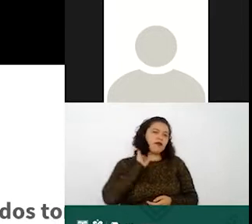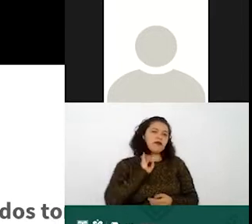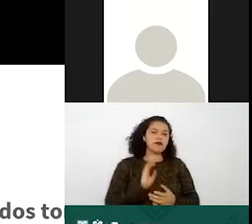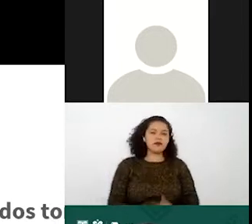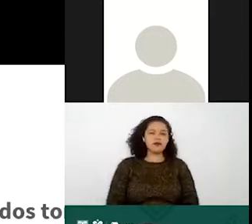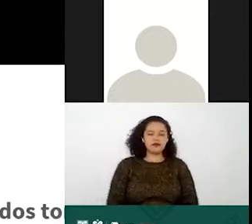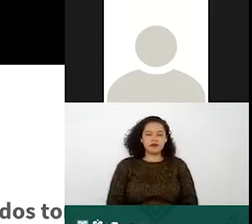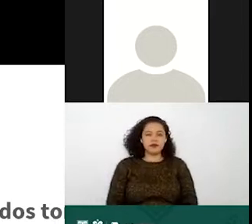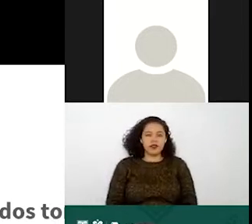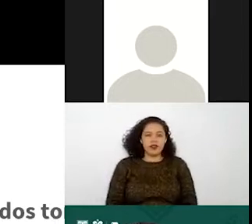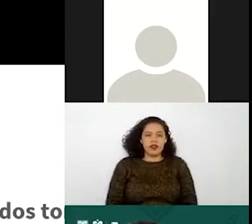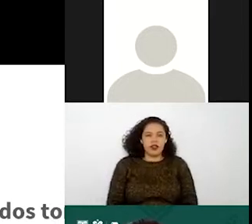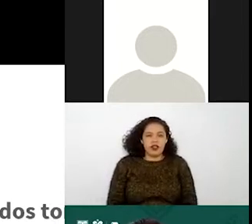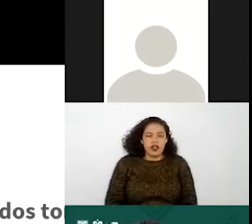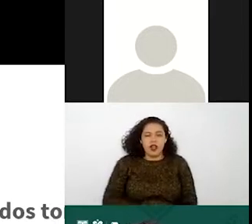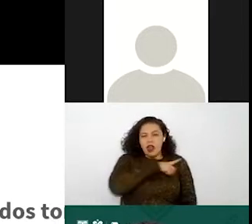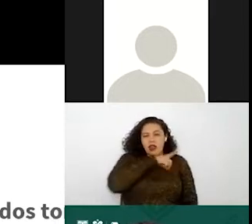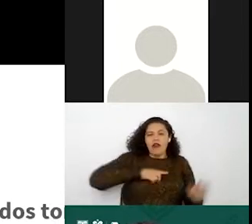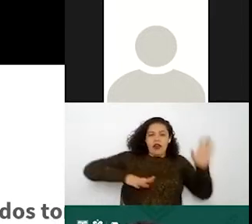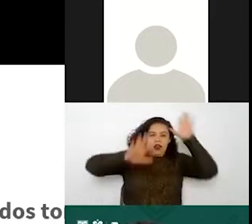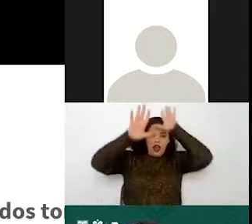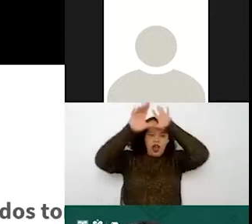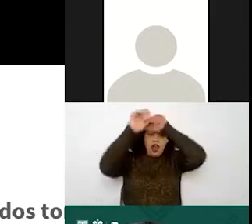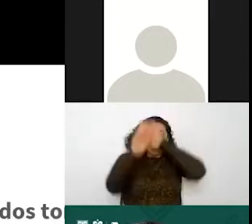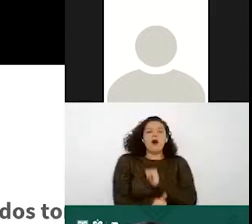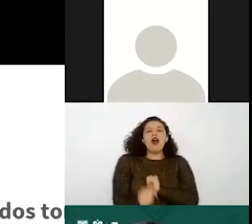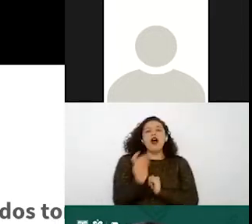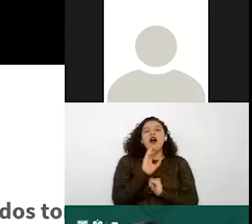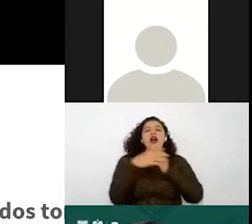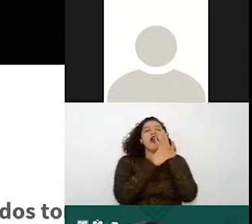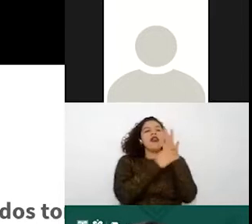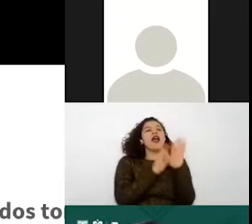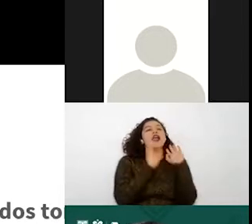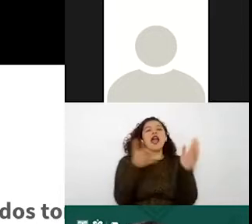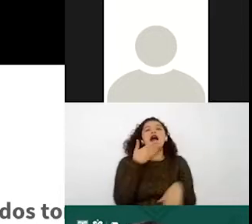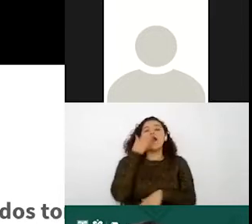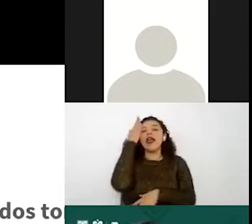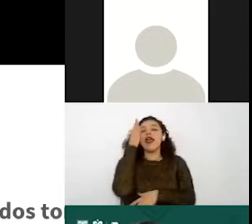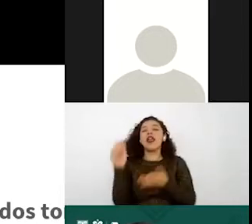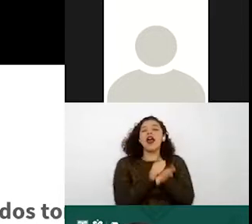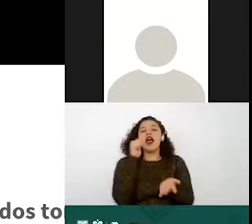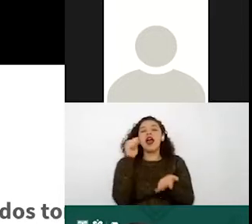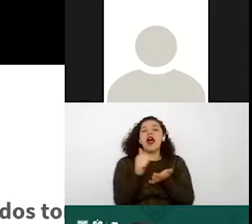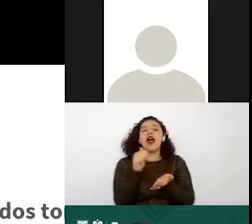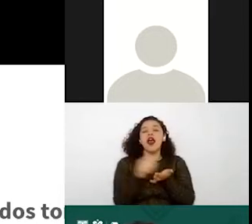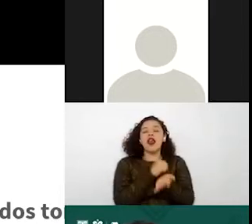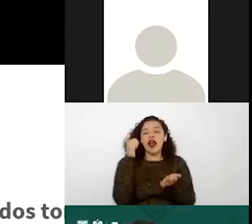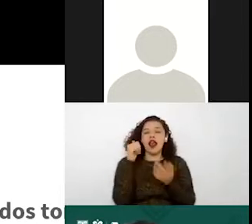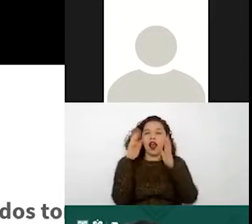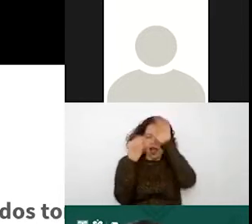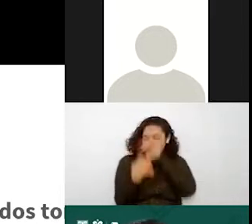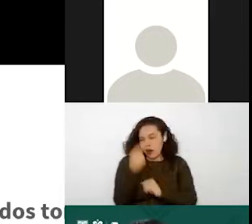se tendrá que emitir un acuerdo en el que expresamente se señale que fue aprobado ese presupuesto o si hay algunas